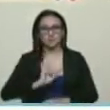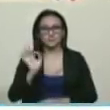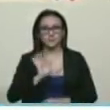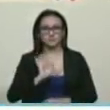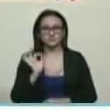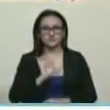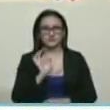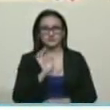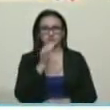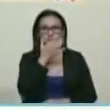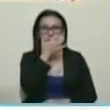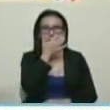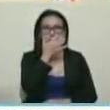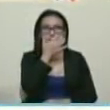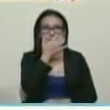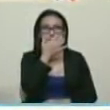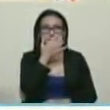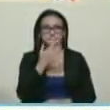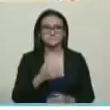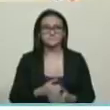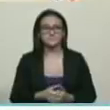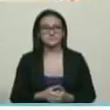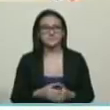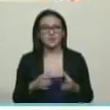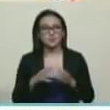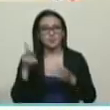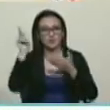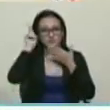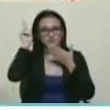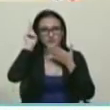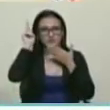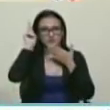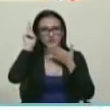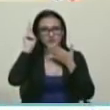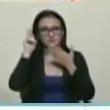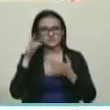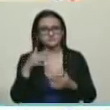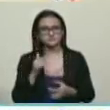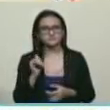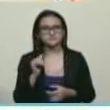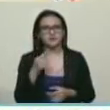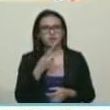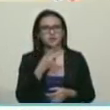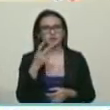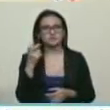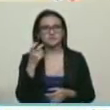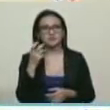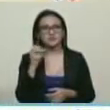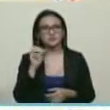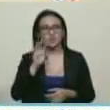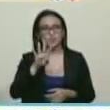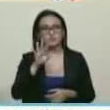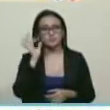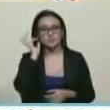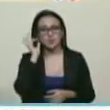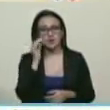49.95%. En las circunscripciones indígenas también tenemos 204 mujeres,